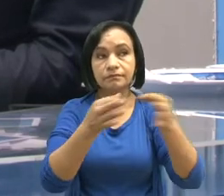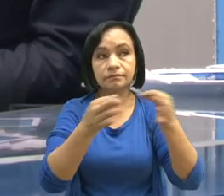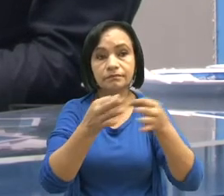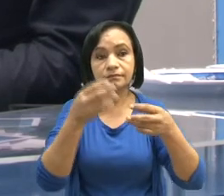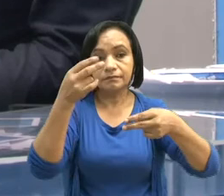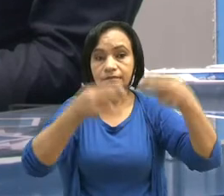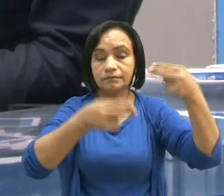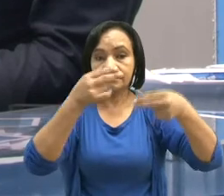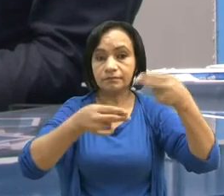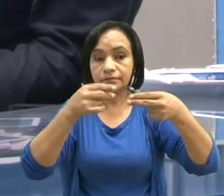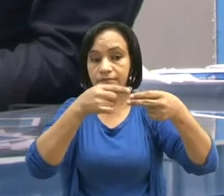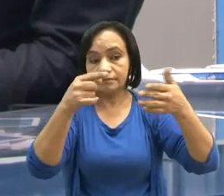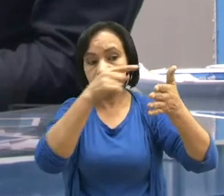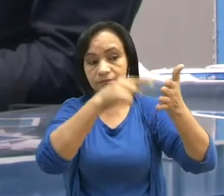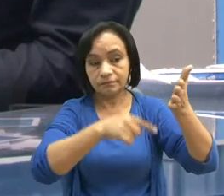estos números,